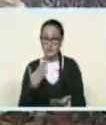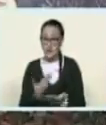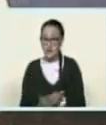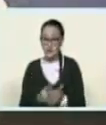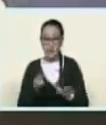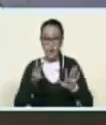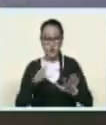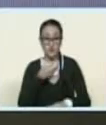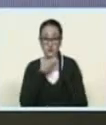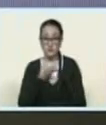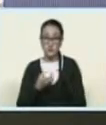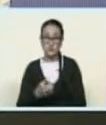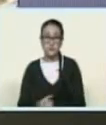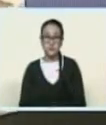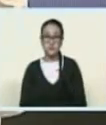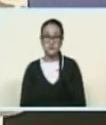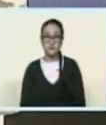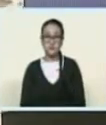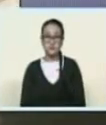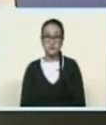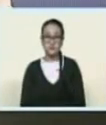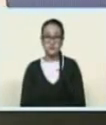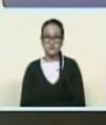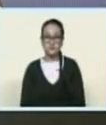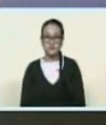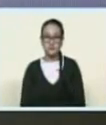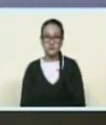hasta el 8 de diciembre